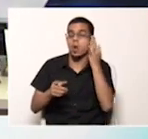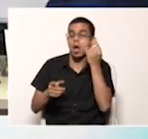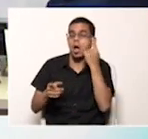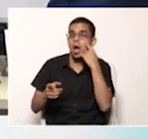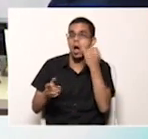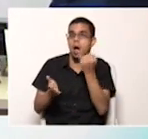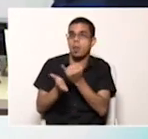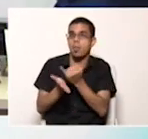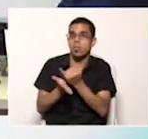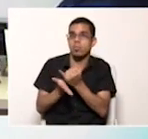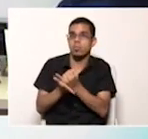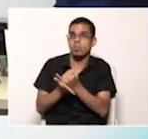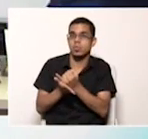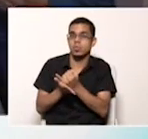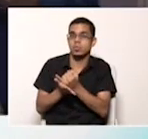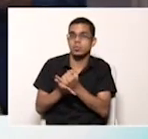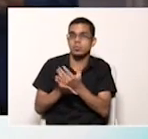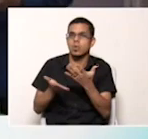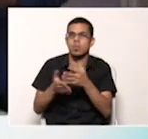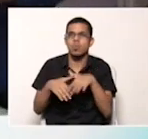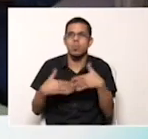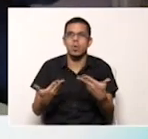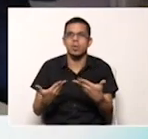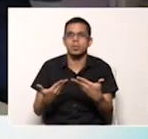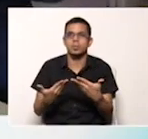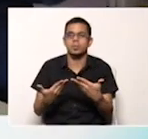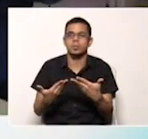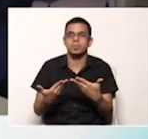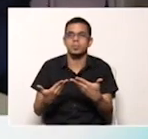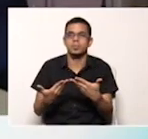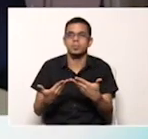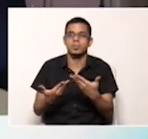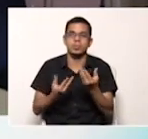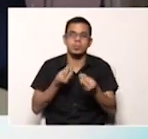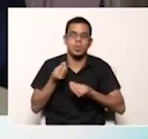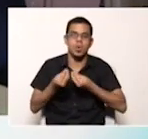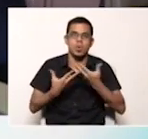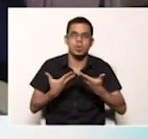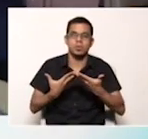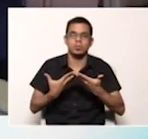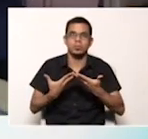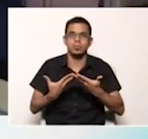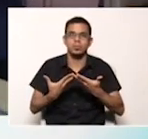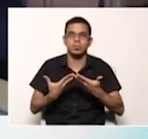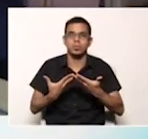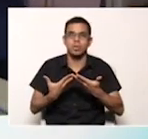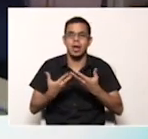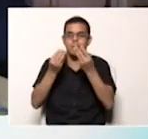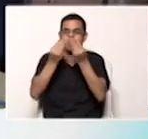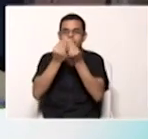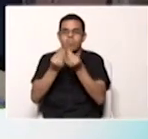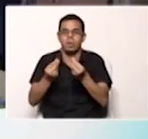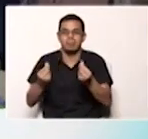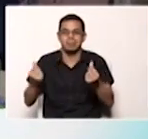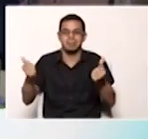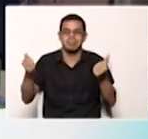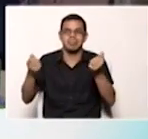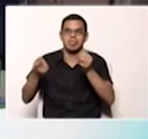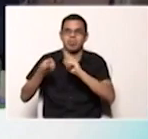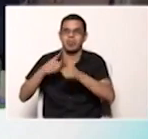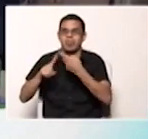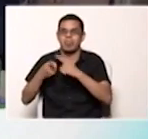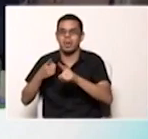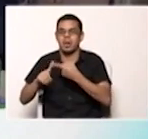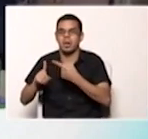es el metano, y este gas se produce por la descomposición la materia